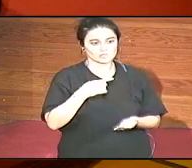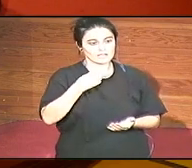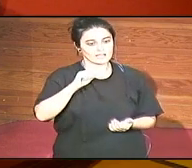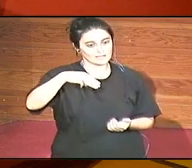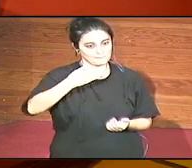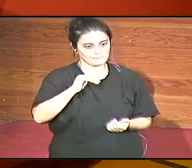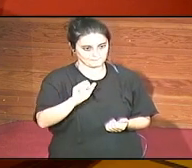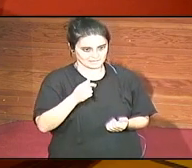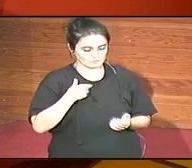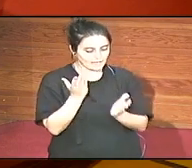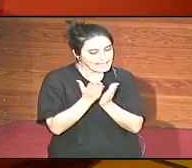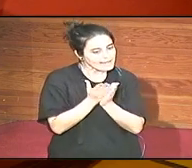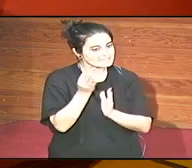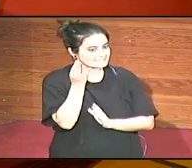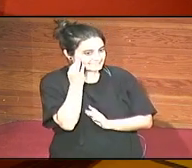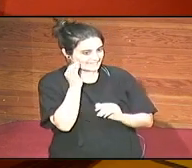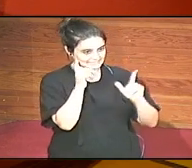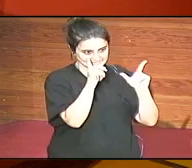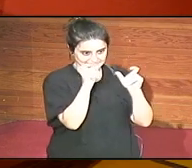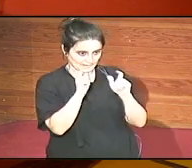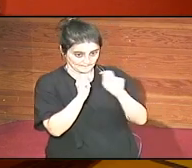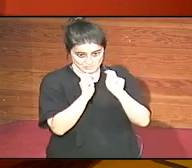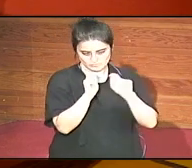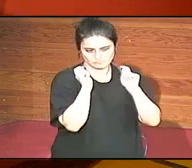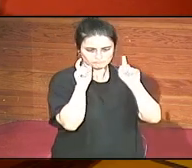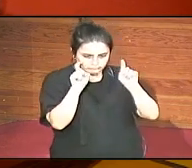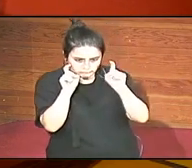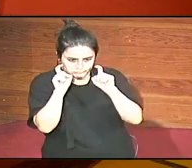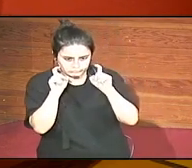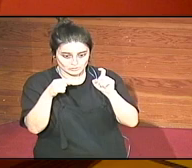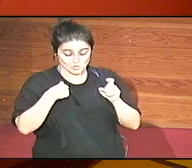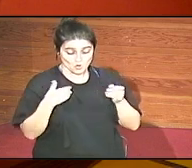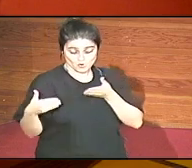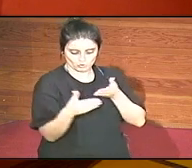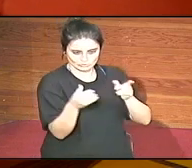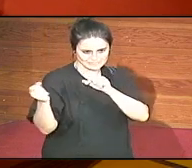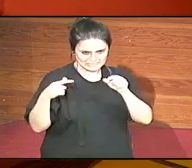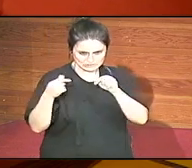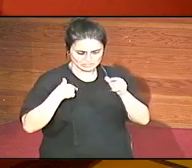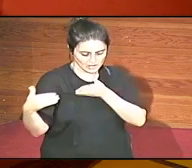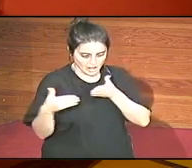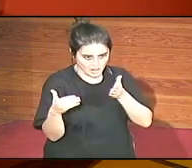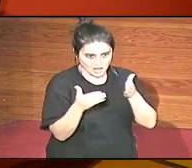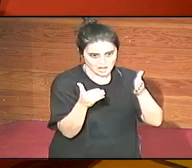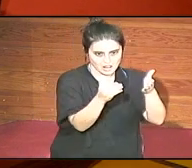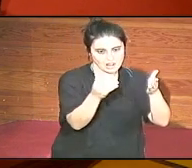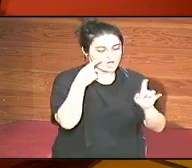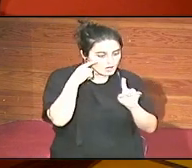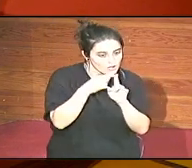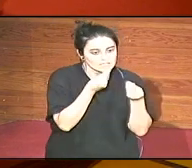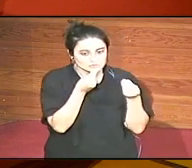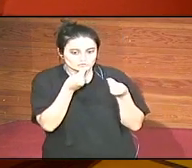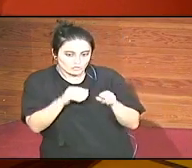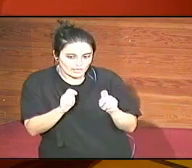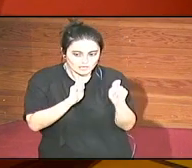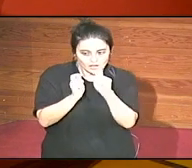chicas fotoperiodistas yo he recorrido las rutas migratorias desde el inicio hasta hasta el mar pues para cubrir estas historias y